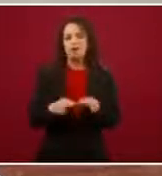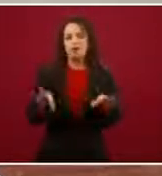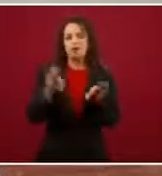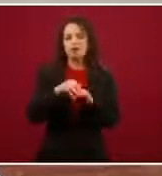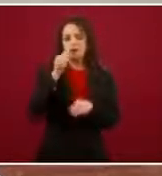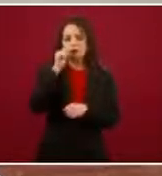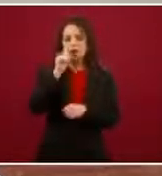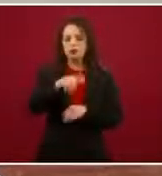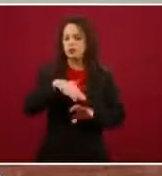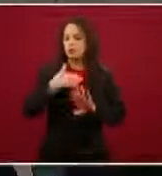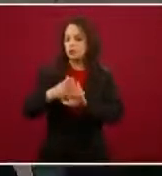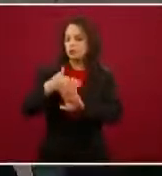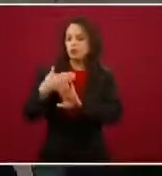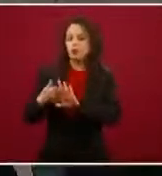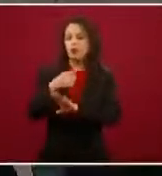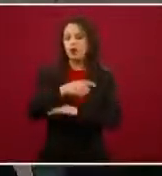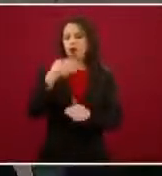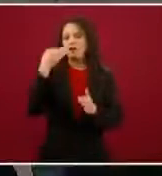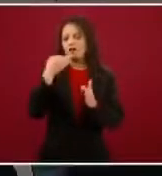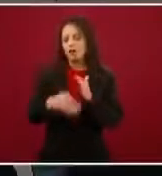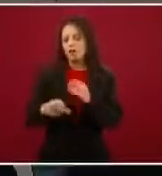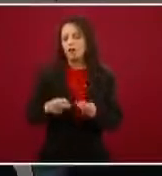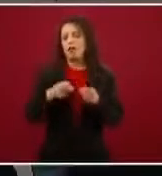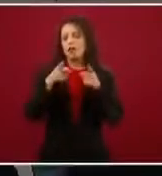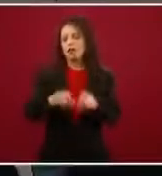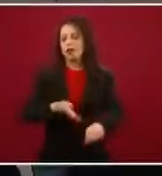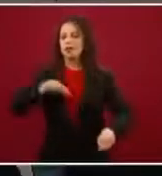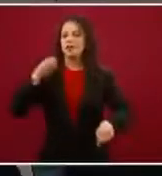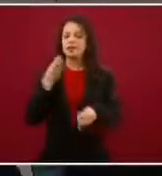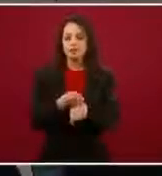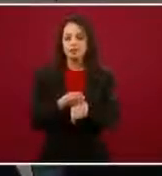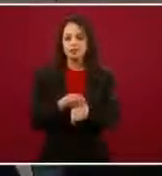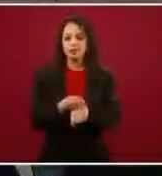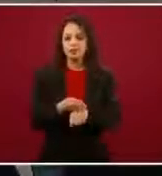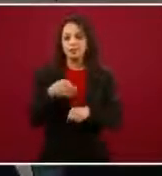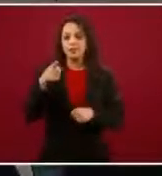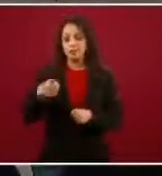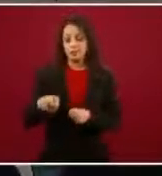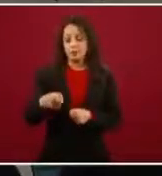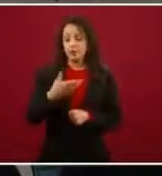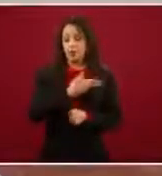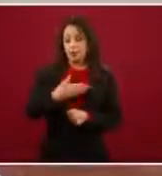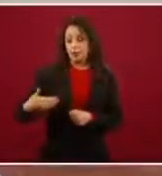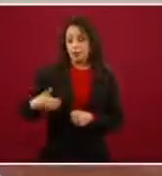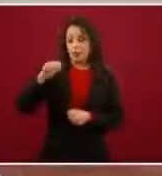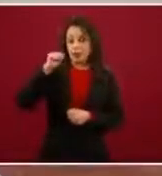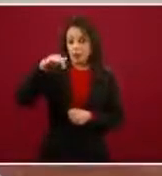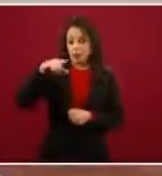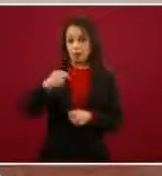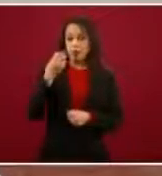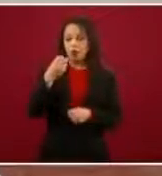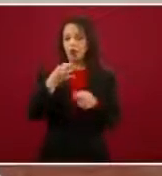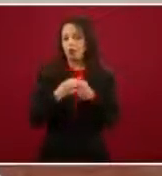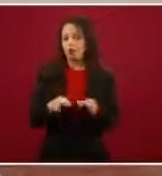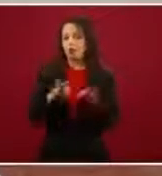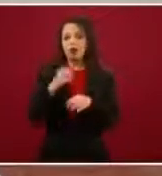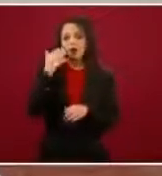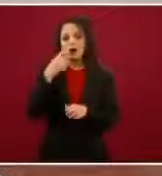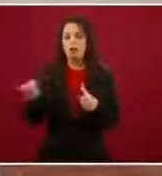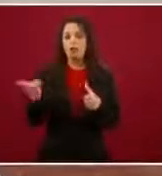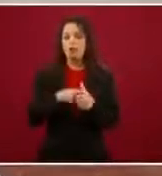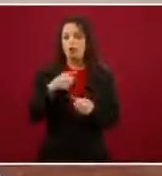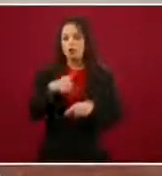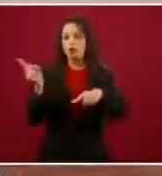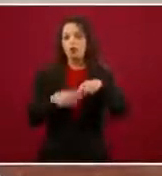con la impunidad. El objetivo del gobierno de México, del presidente Andrés Manuel López Obrador, es claro en combatir estas prácticas a partir del combate a